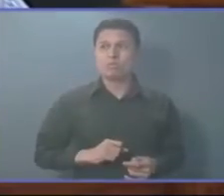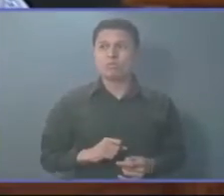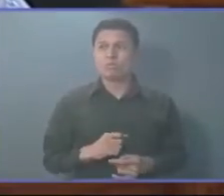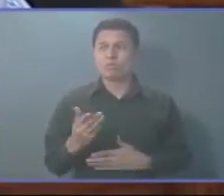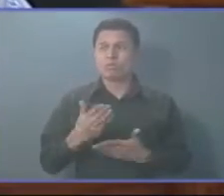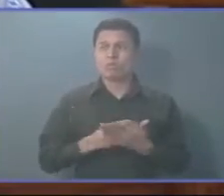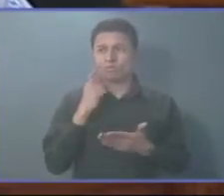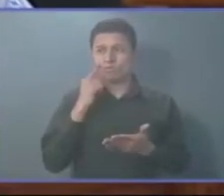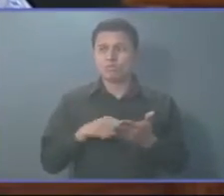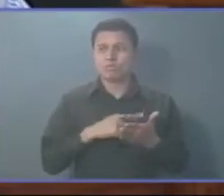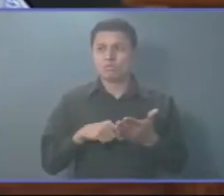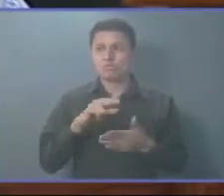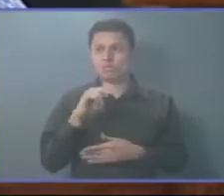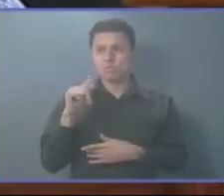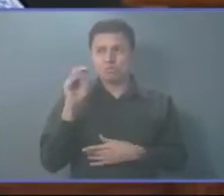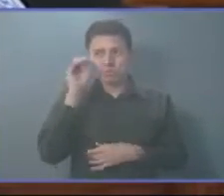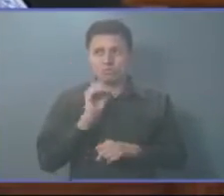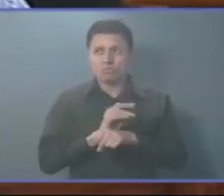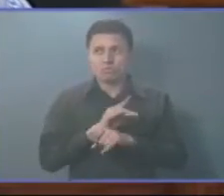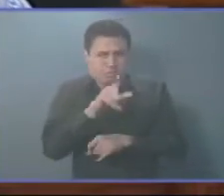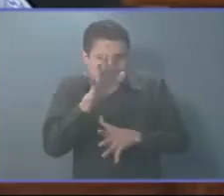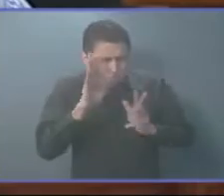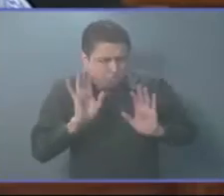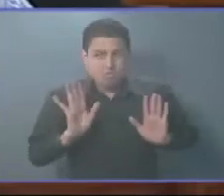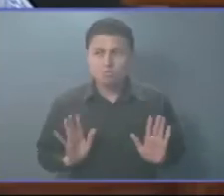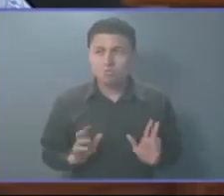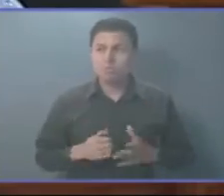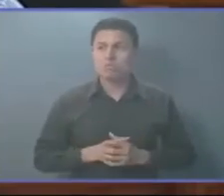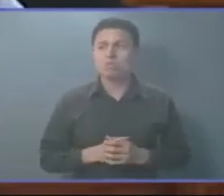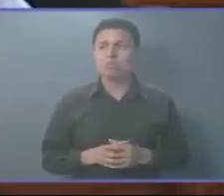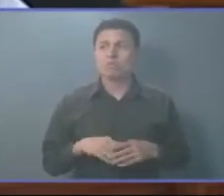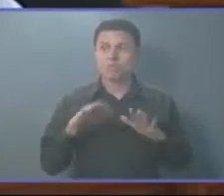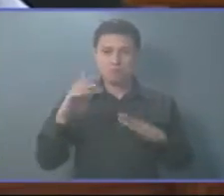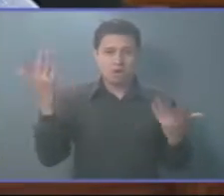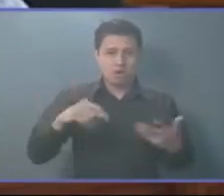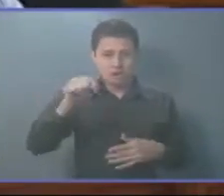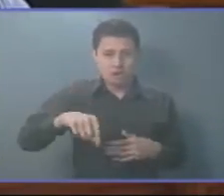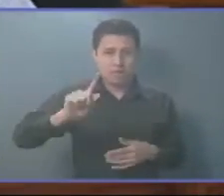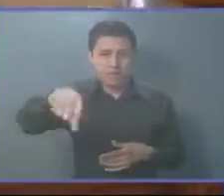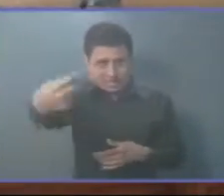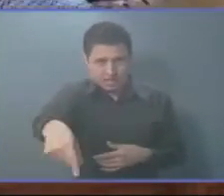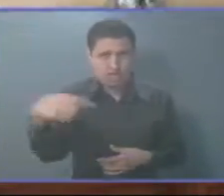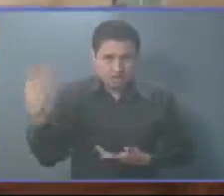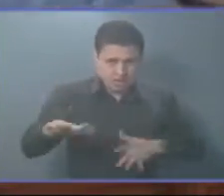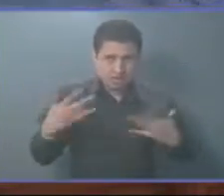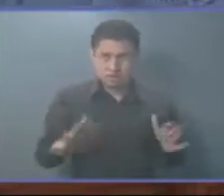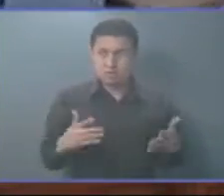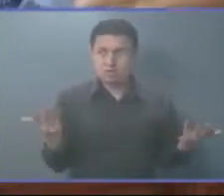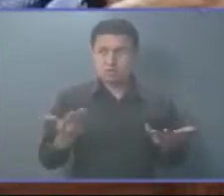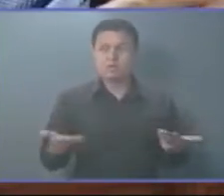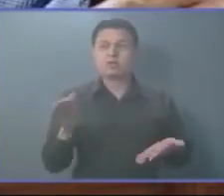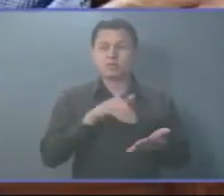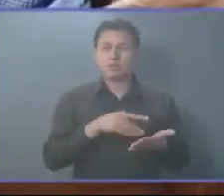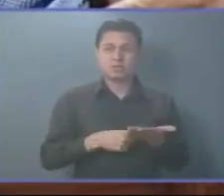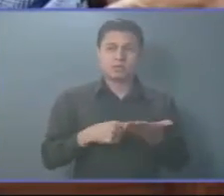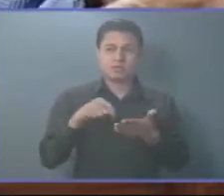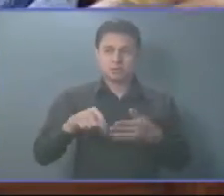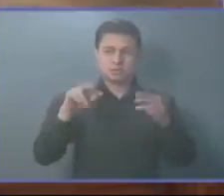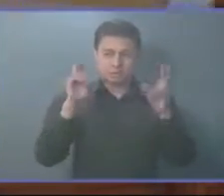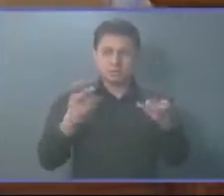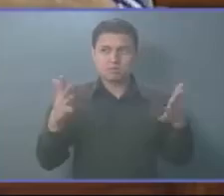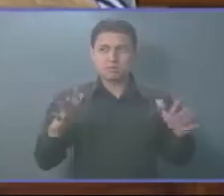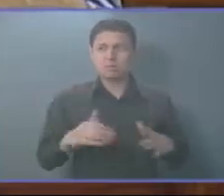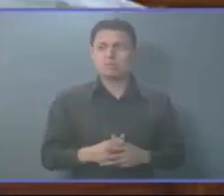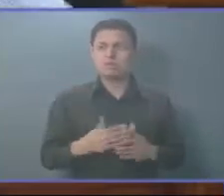vétela, obsérvela si quiere. Pero hágalo ya, hágalo mañana, para que se vuelva a discutir esto.